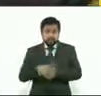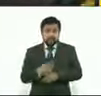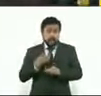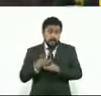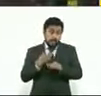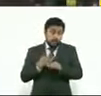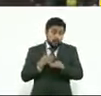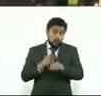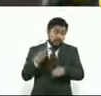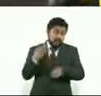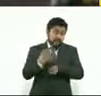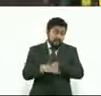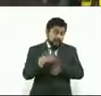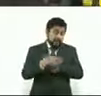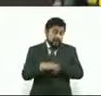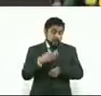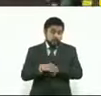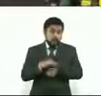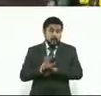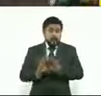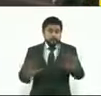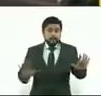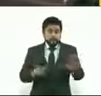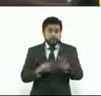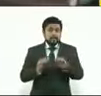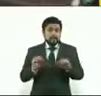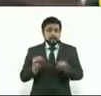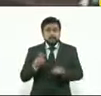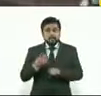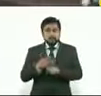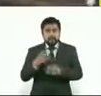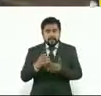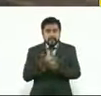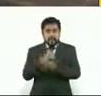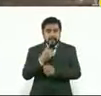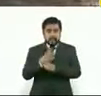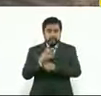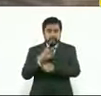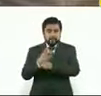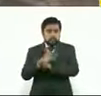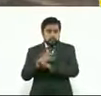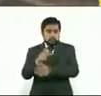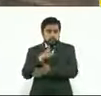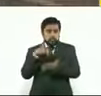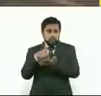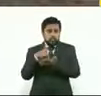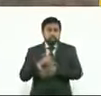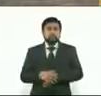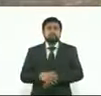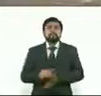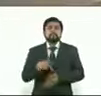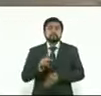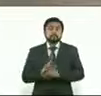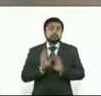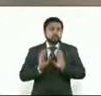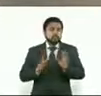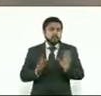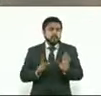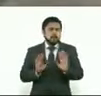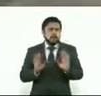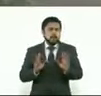Por ahora solamente pintando para ser el 1-2 de México después de un buen rato que